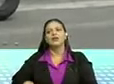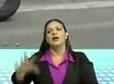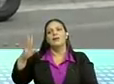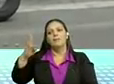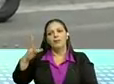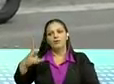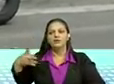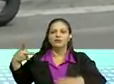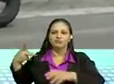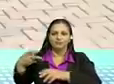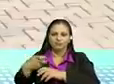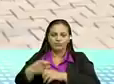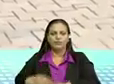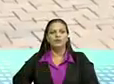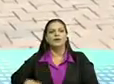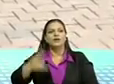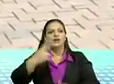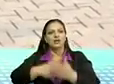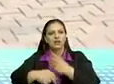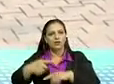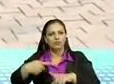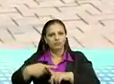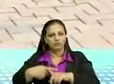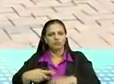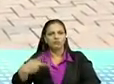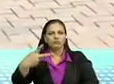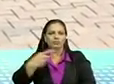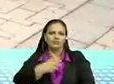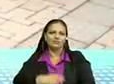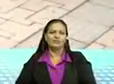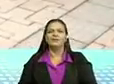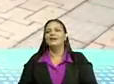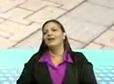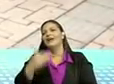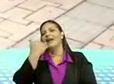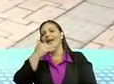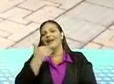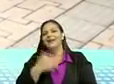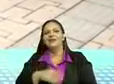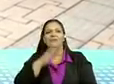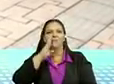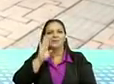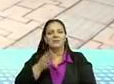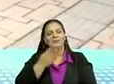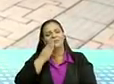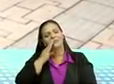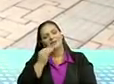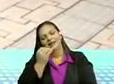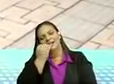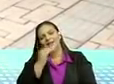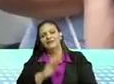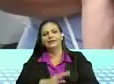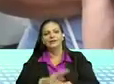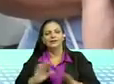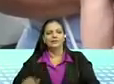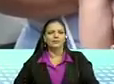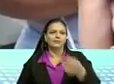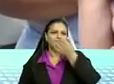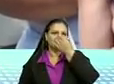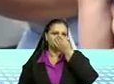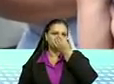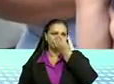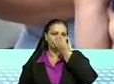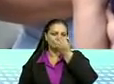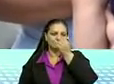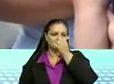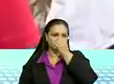Chiquilín ya tiene 5 vacunas. Está así bien. Que nos reímos, pero no es porque nos reímos de la desgracia de los demás. Nos reímos porque vemos